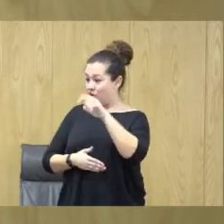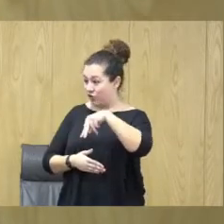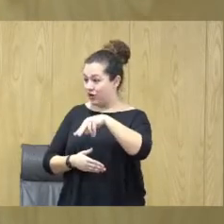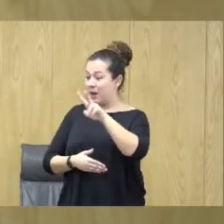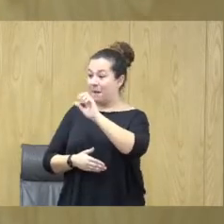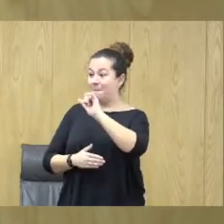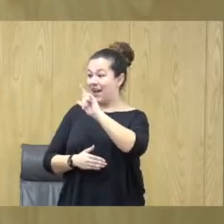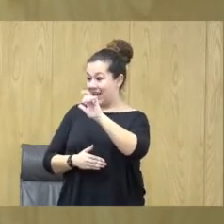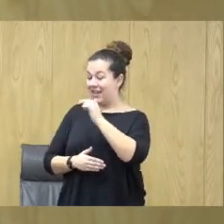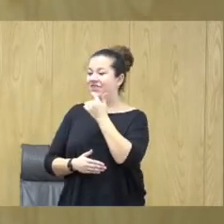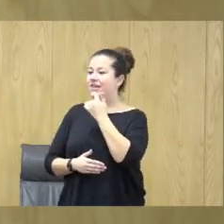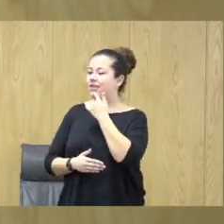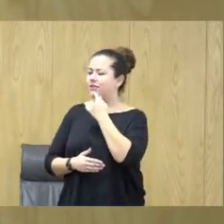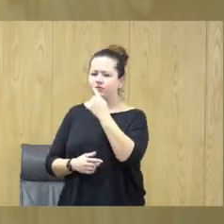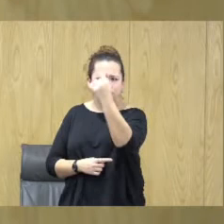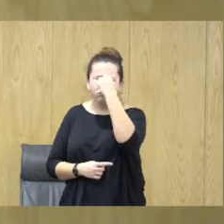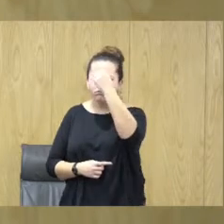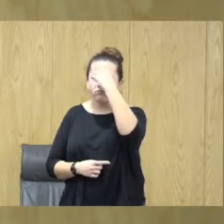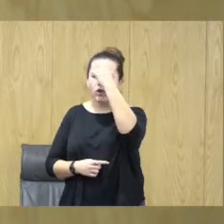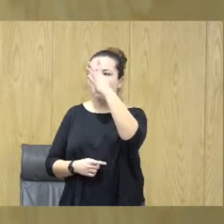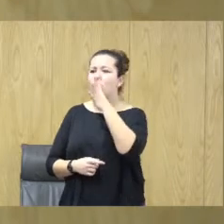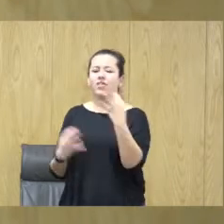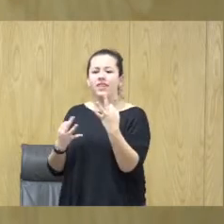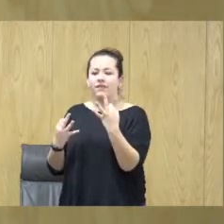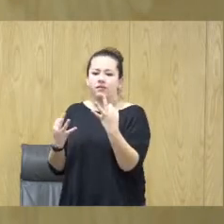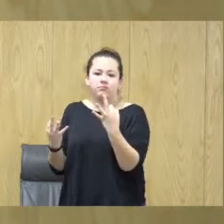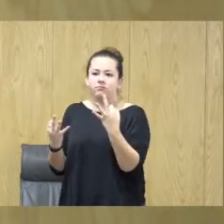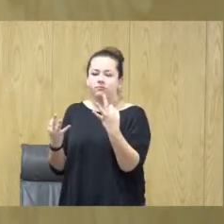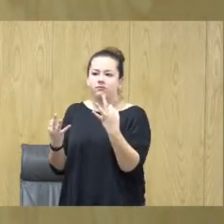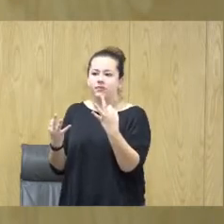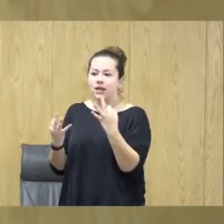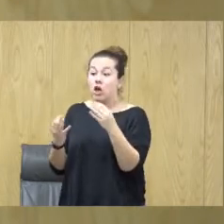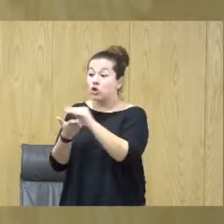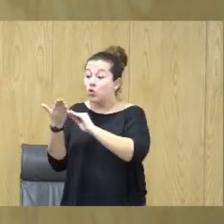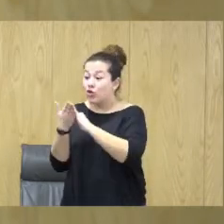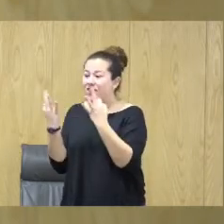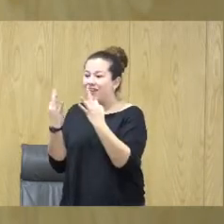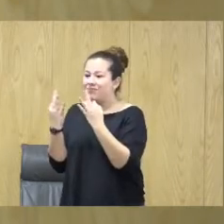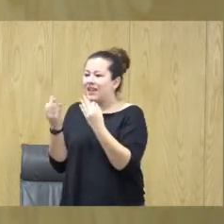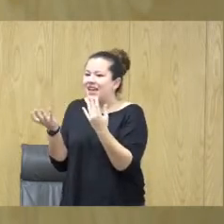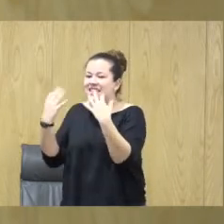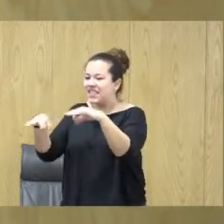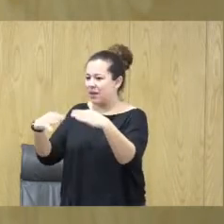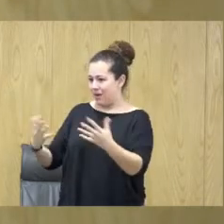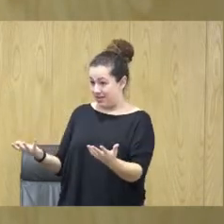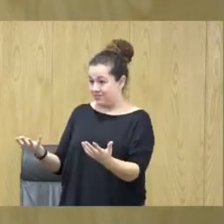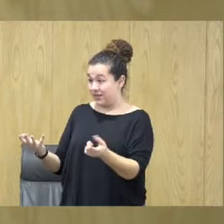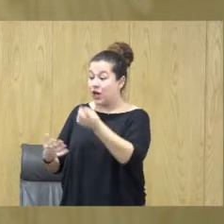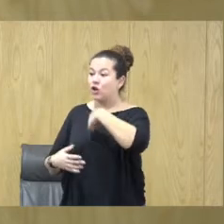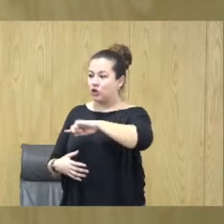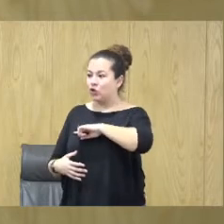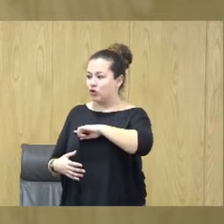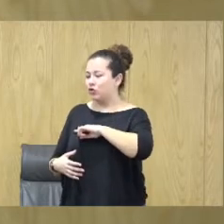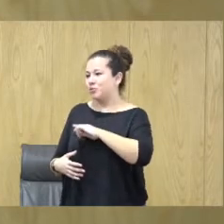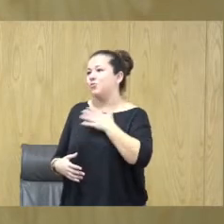que están obsesionados por la simplicidad en las soluciones, ¿no? Y nosotros podemos,